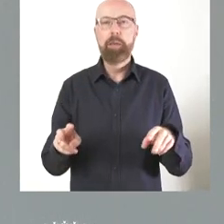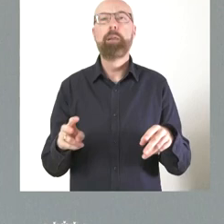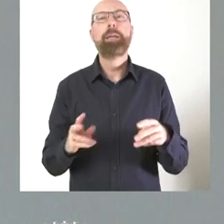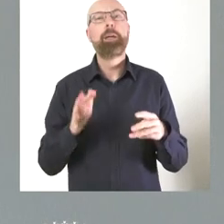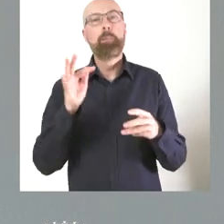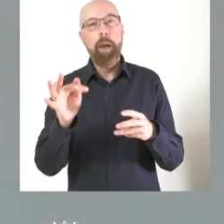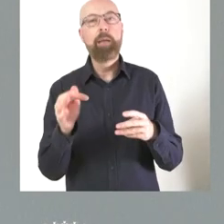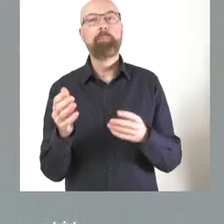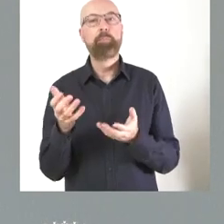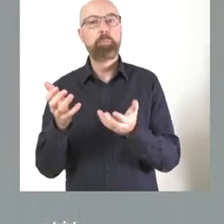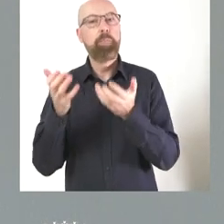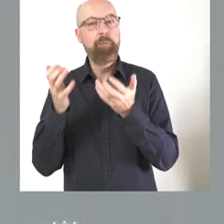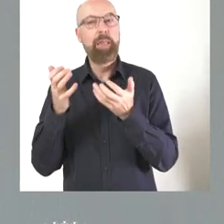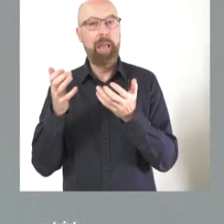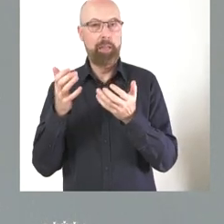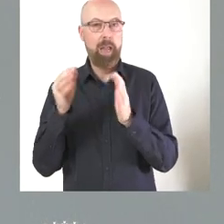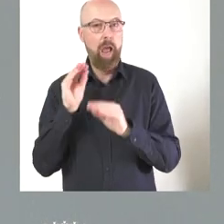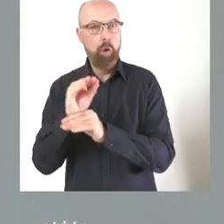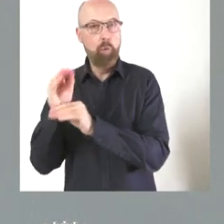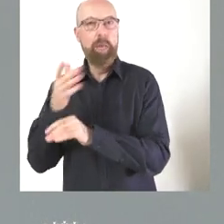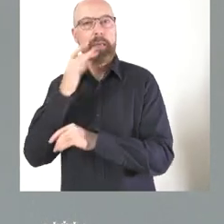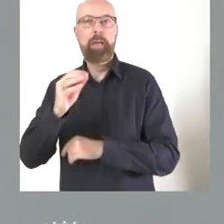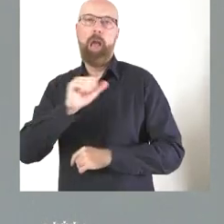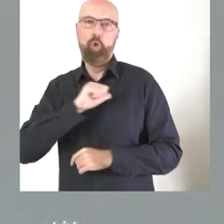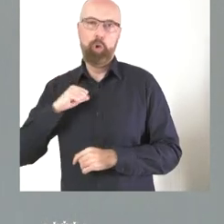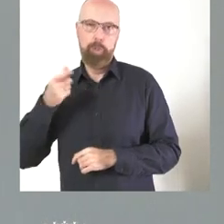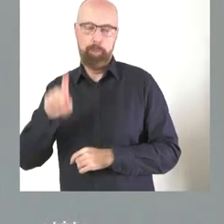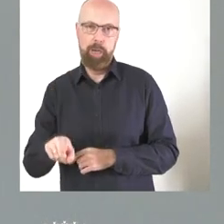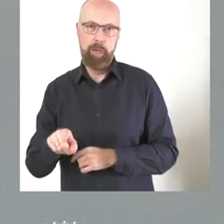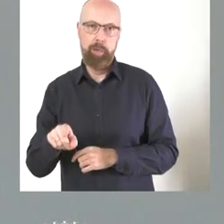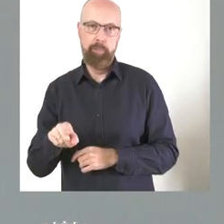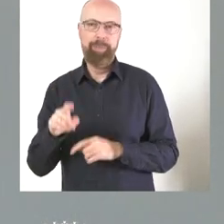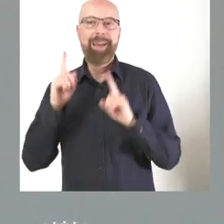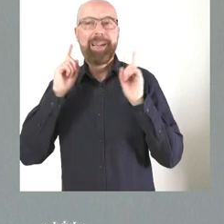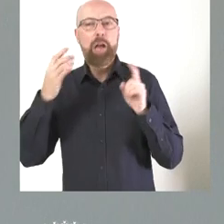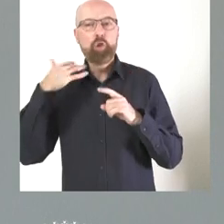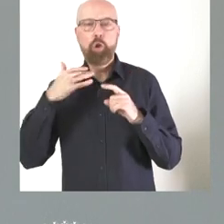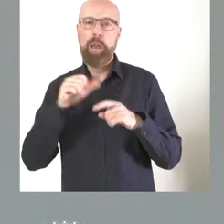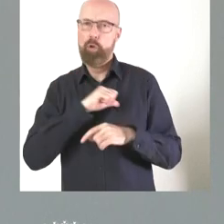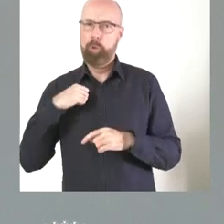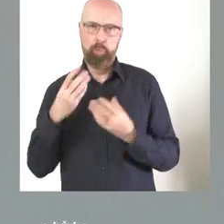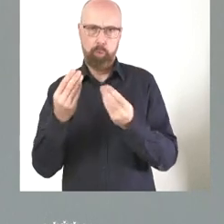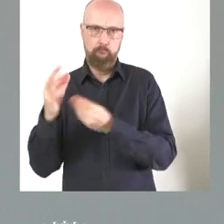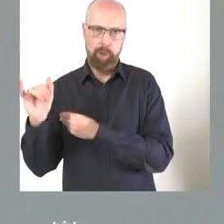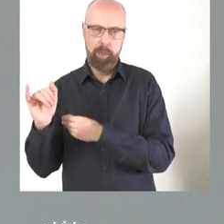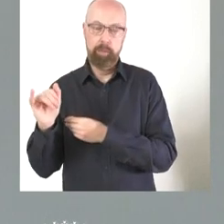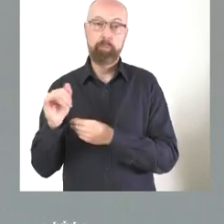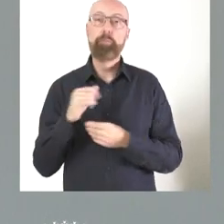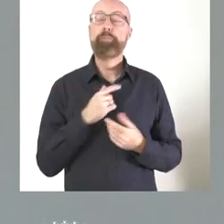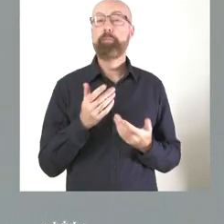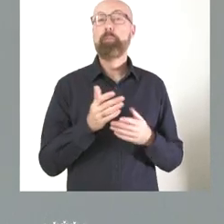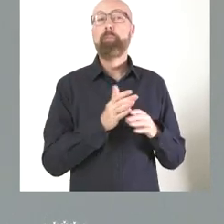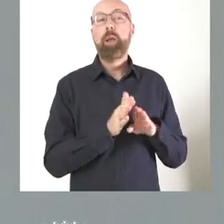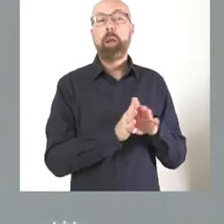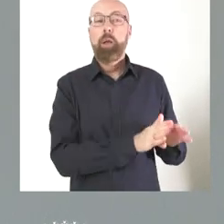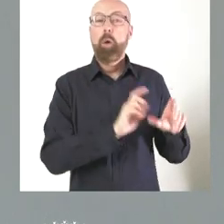de estas ayudas y en las mismas condiciones los autónomos que en el caso de Soria son muchos la junta de Castilla y león como complementa Pues a través de